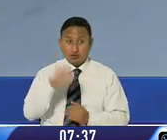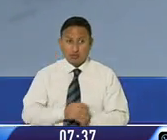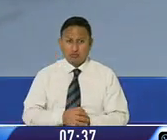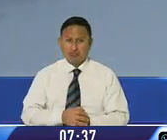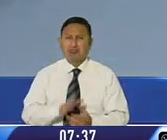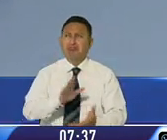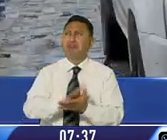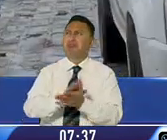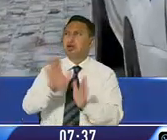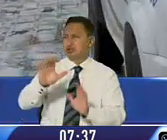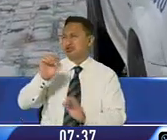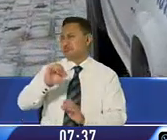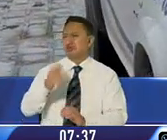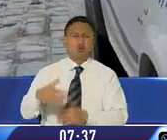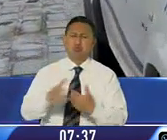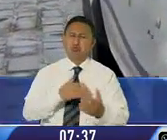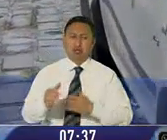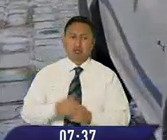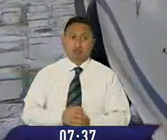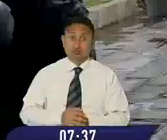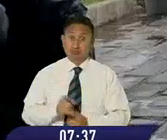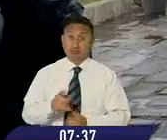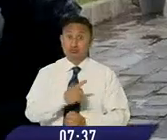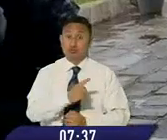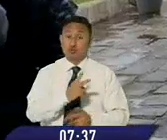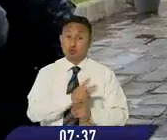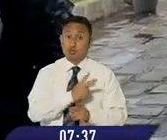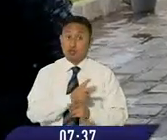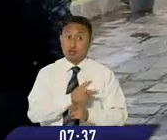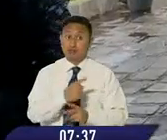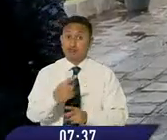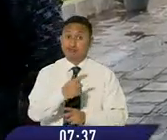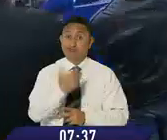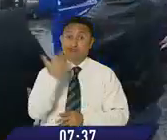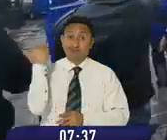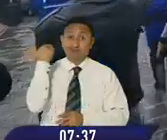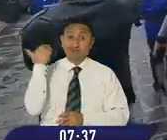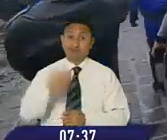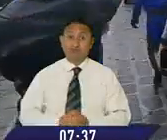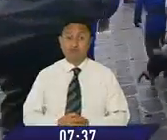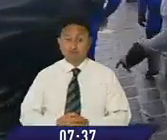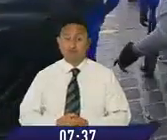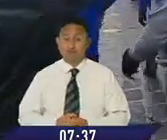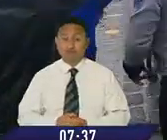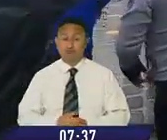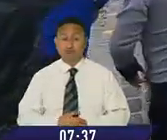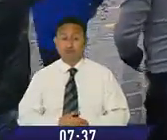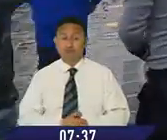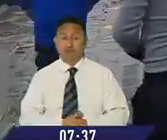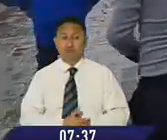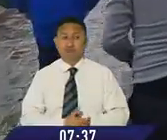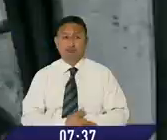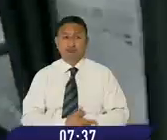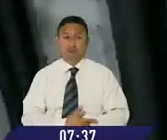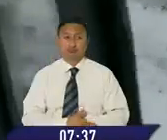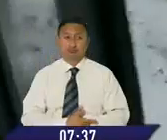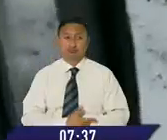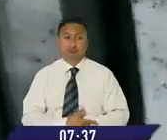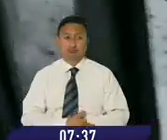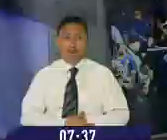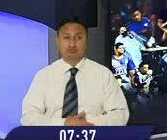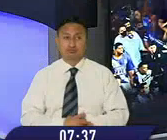de la naturaleza, pues un paso en falso puede ser devastador. Informó Álvaro